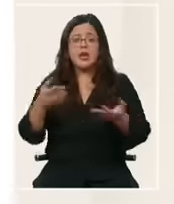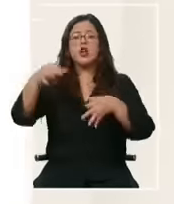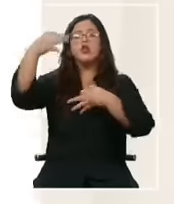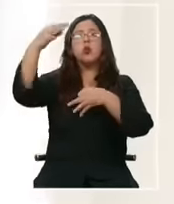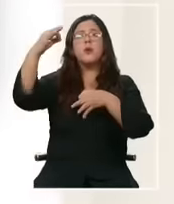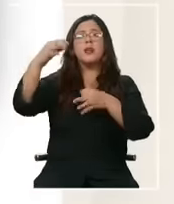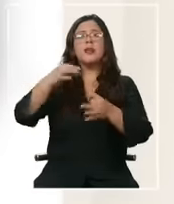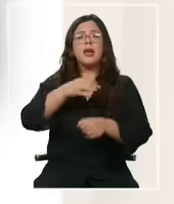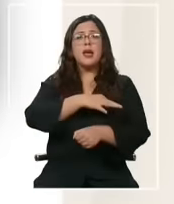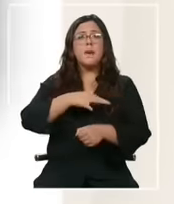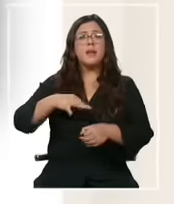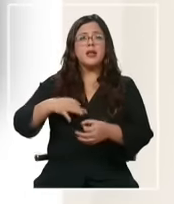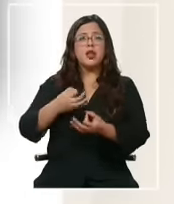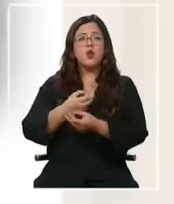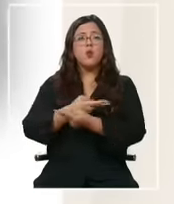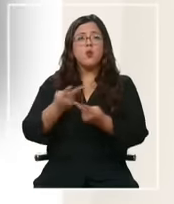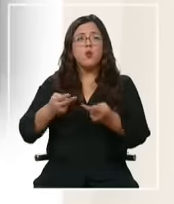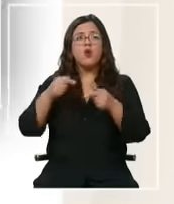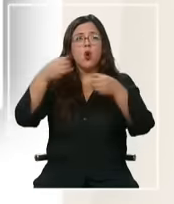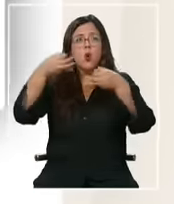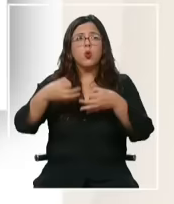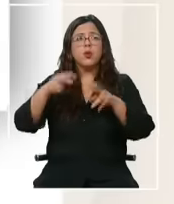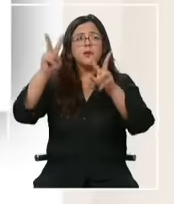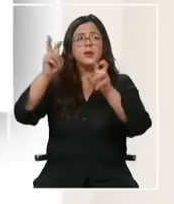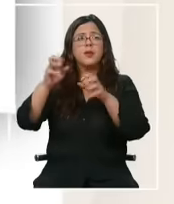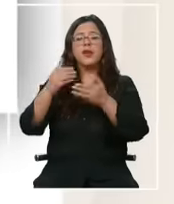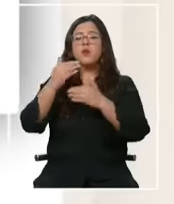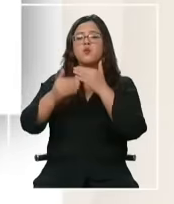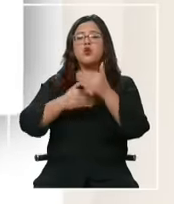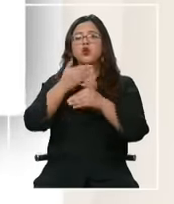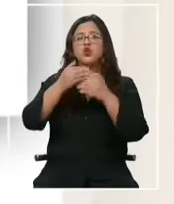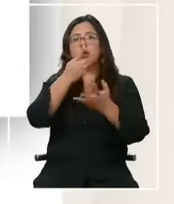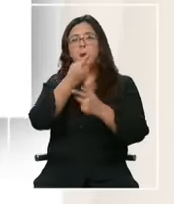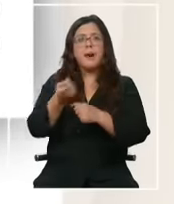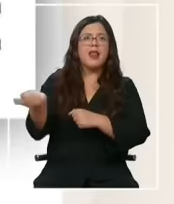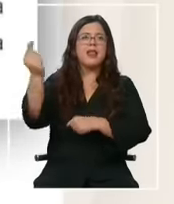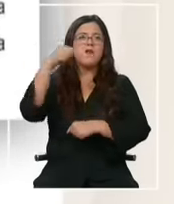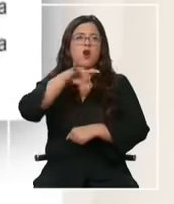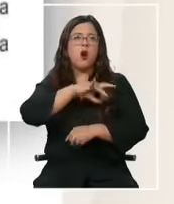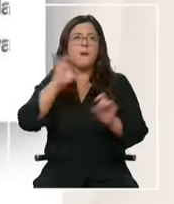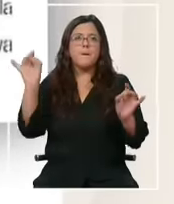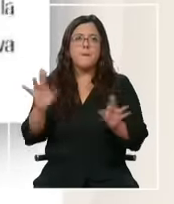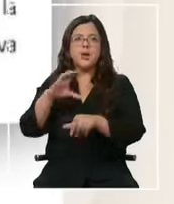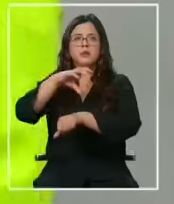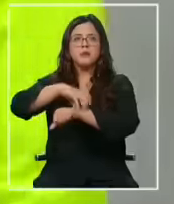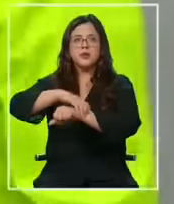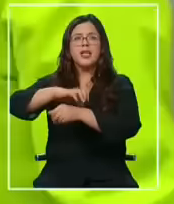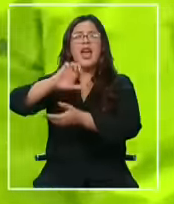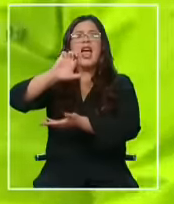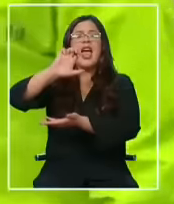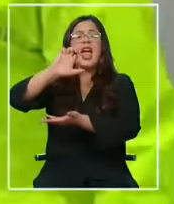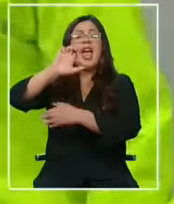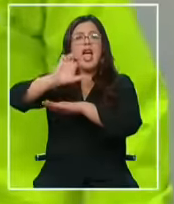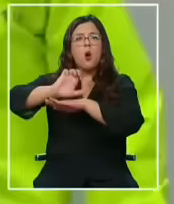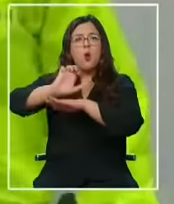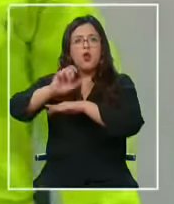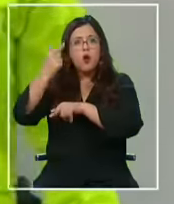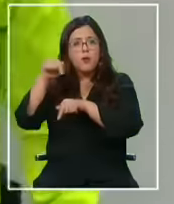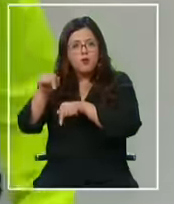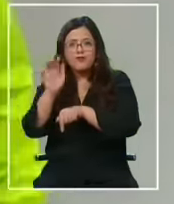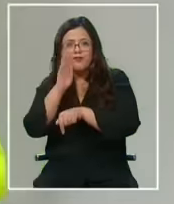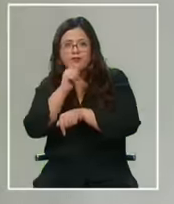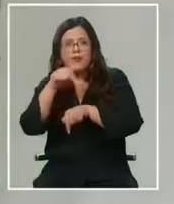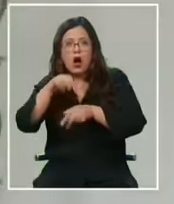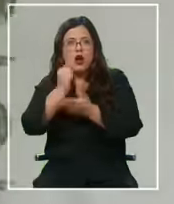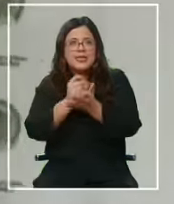Ministerio Público queda constancia del proceso de extradición que ya se estaba gestionando si era detenido en Ecuador, pero eso no ocurrió. Ahora